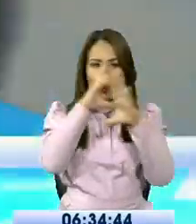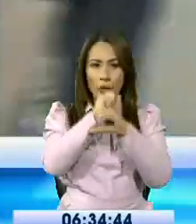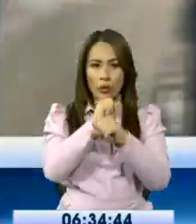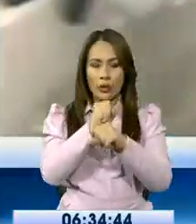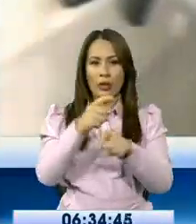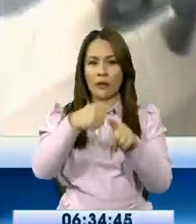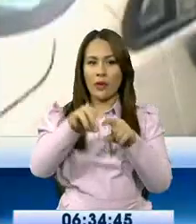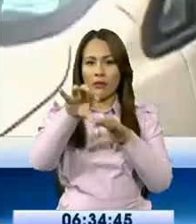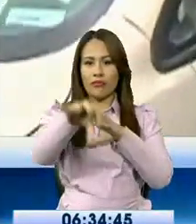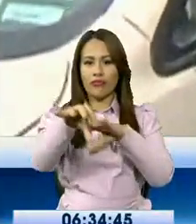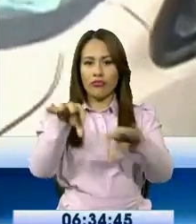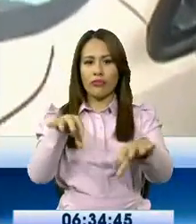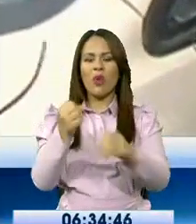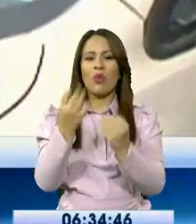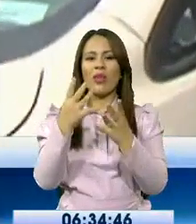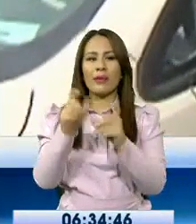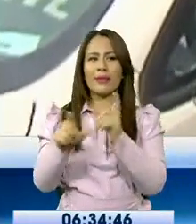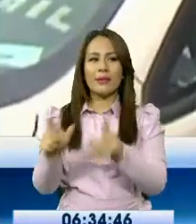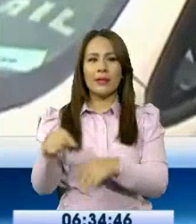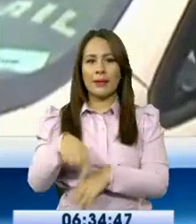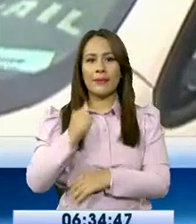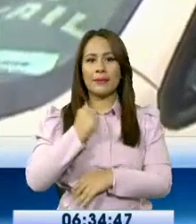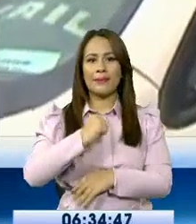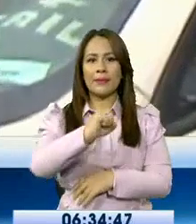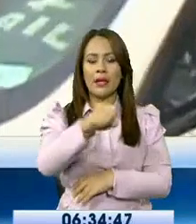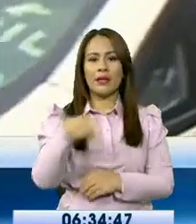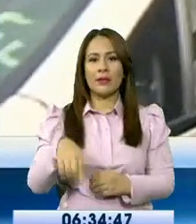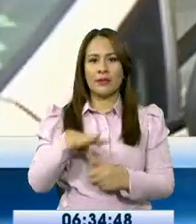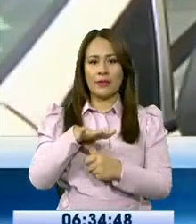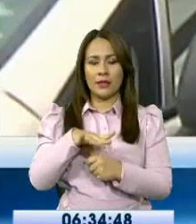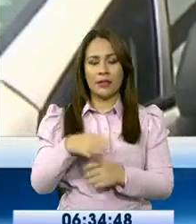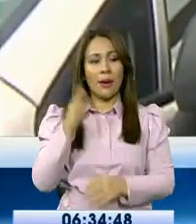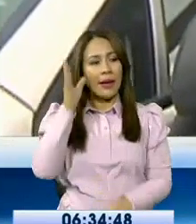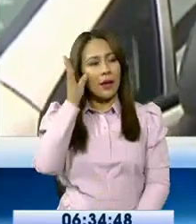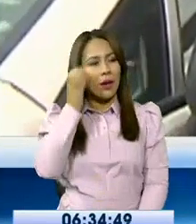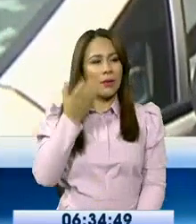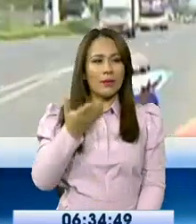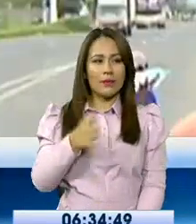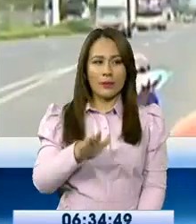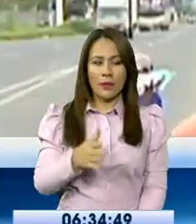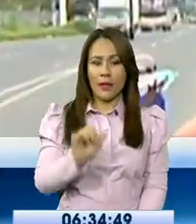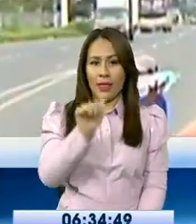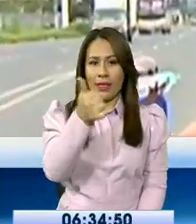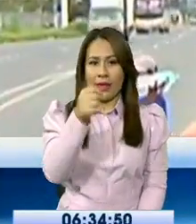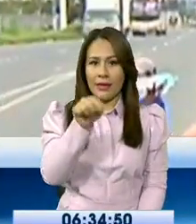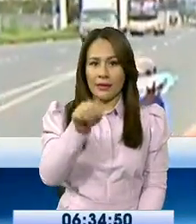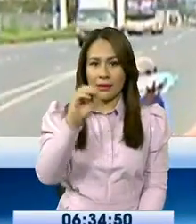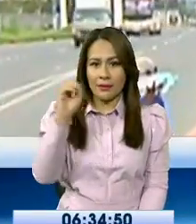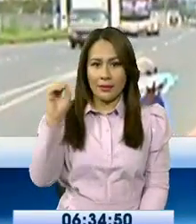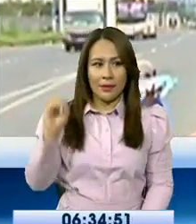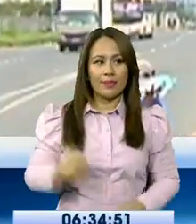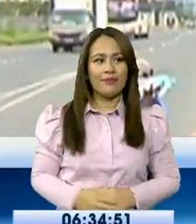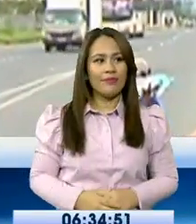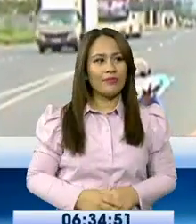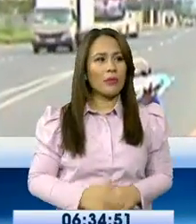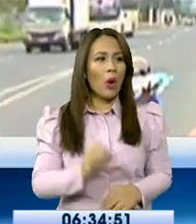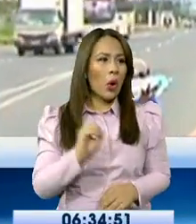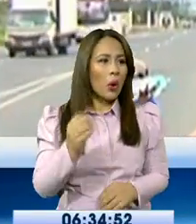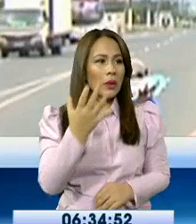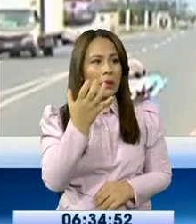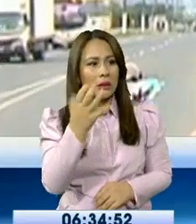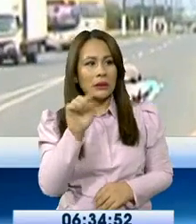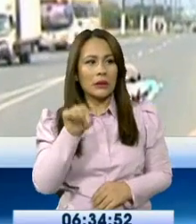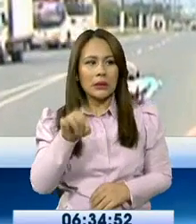carretera. ¿Cuántas personas aspiran a que viajen durante ese feriado? Bueno, estamos en un aproximado de 10.000 a 15.000 por